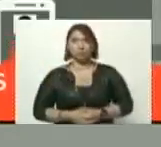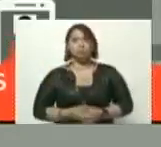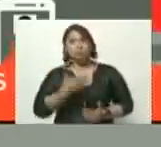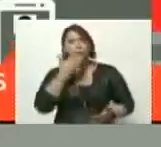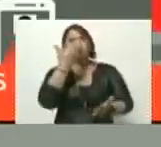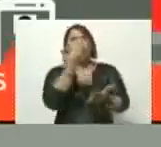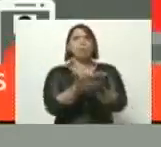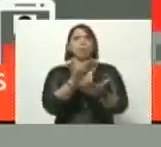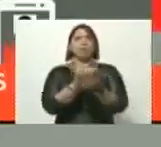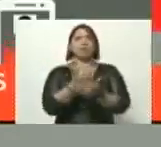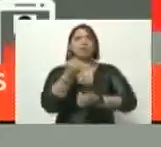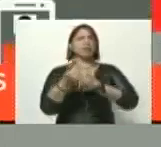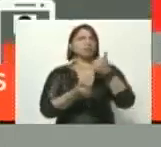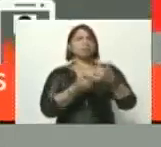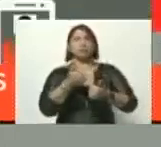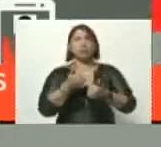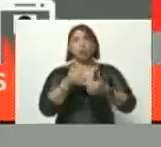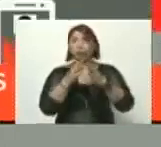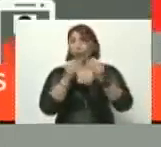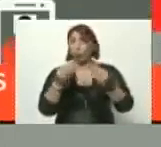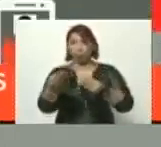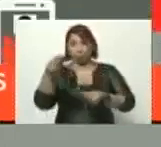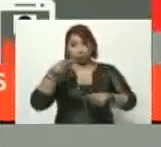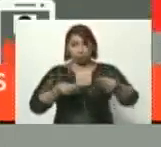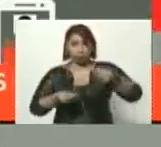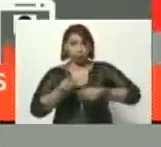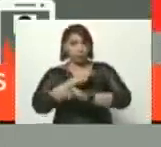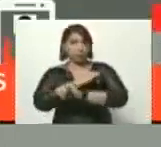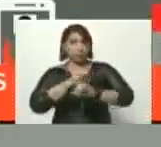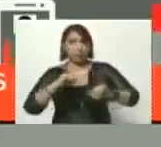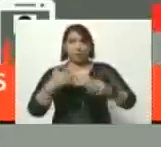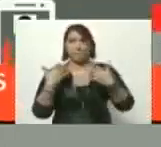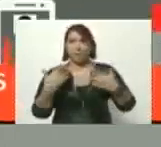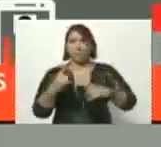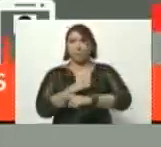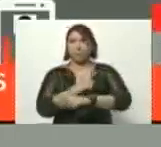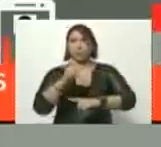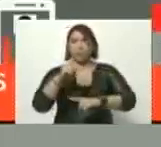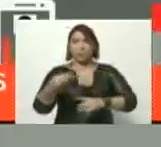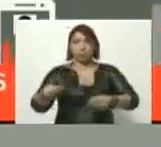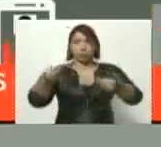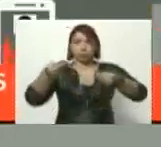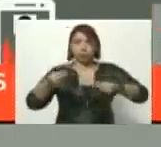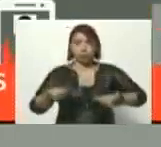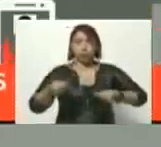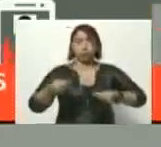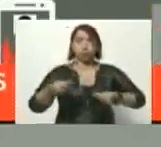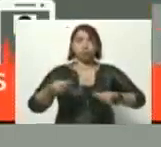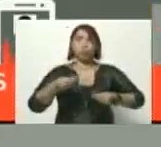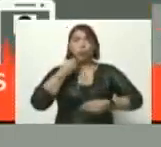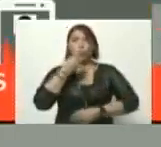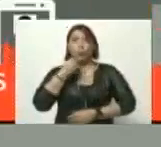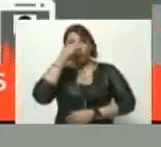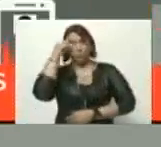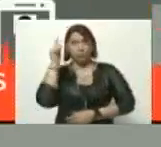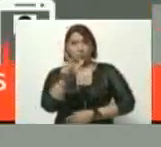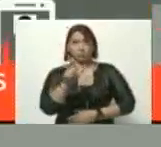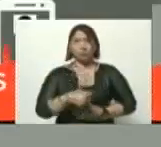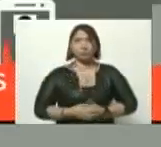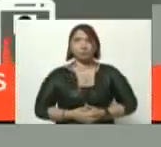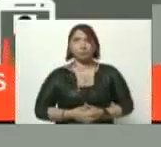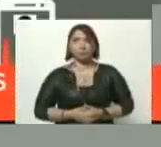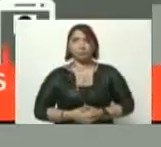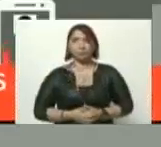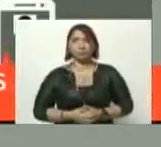Propuestas, las recibí todas y están en ejecución. Así como la recibí de la juventud del Partido Socialista Unido de Venezuela,